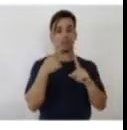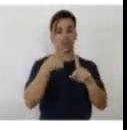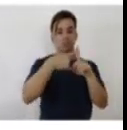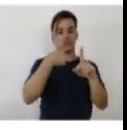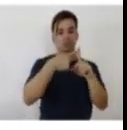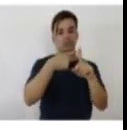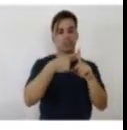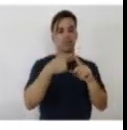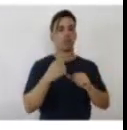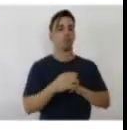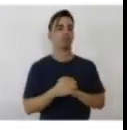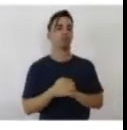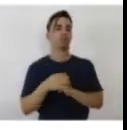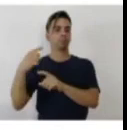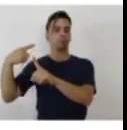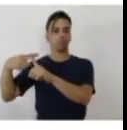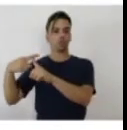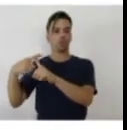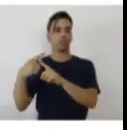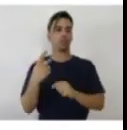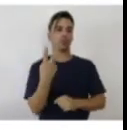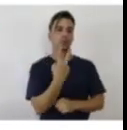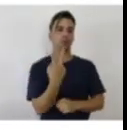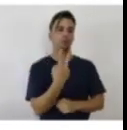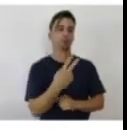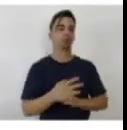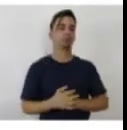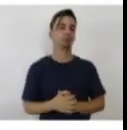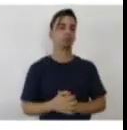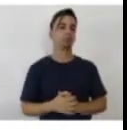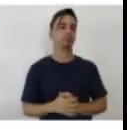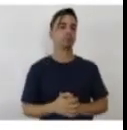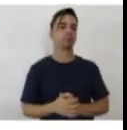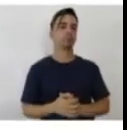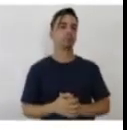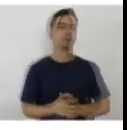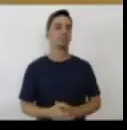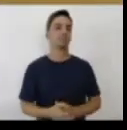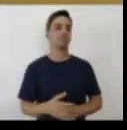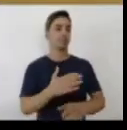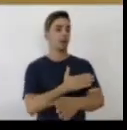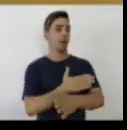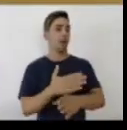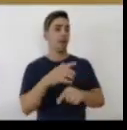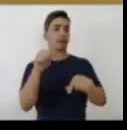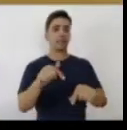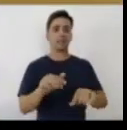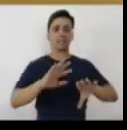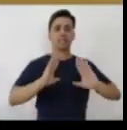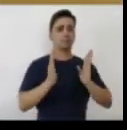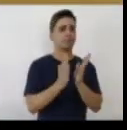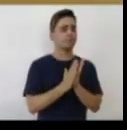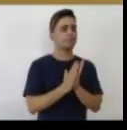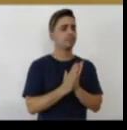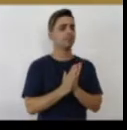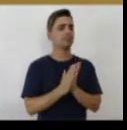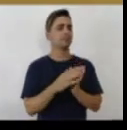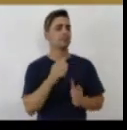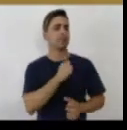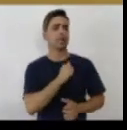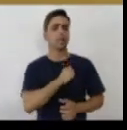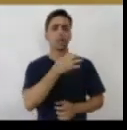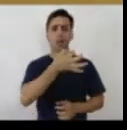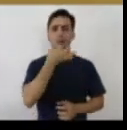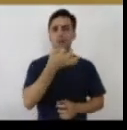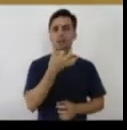intervalo positivo o los intervalos positivos en este caso. Hasta aquí solo hemos tratado